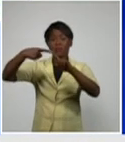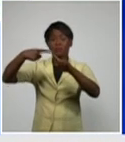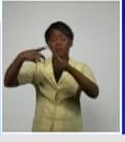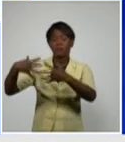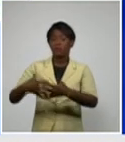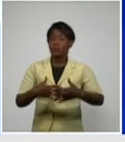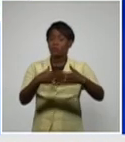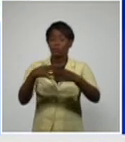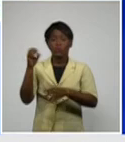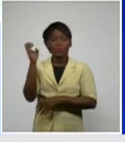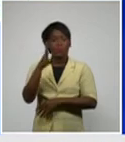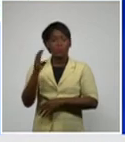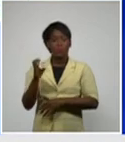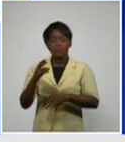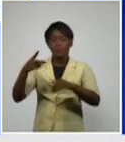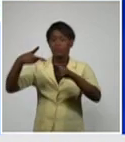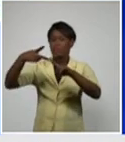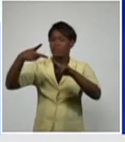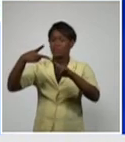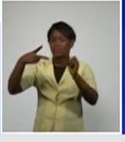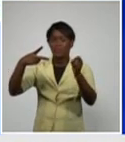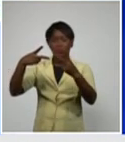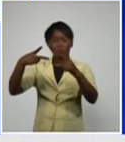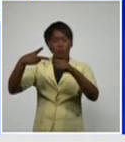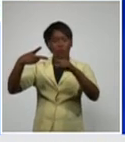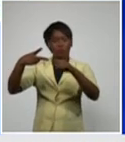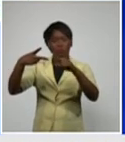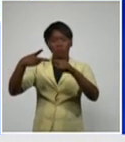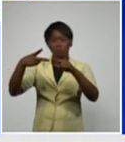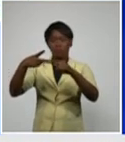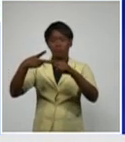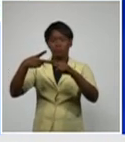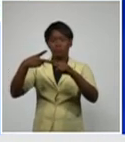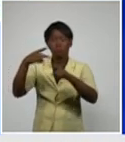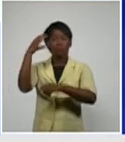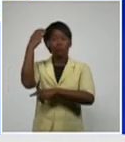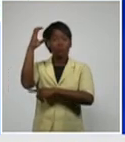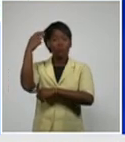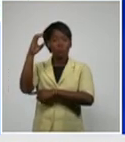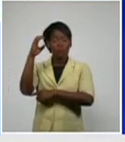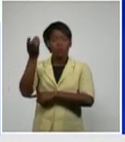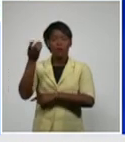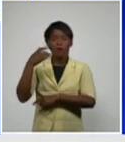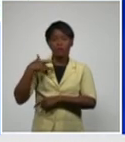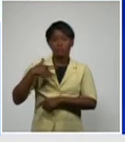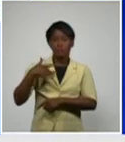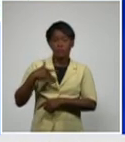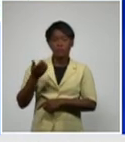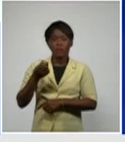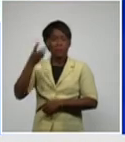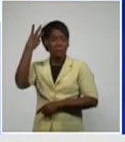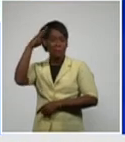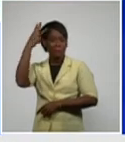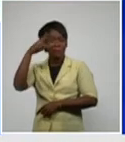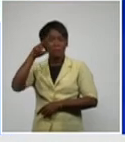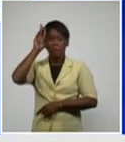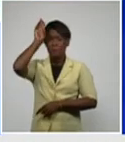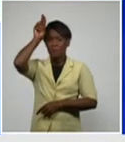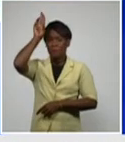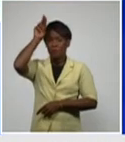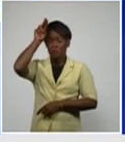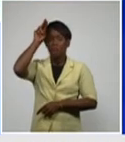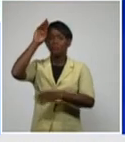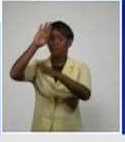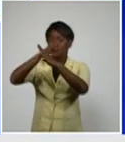Brasil en segundo lugar, Colombia, Argentina, México, Perú, entre